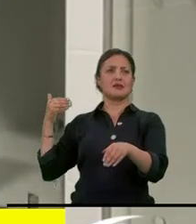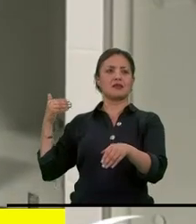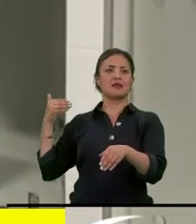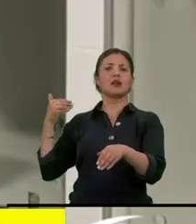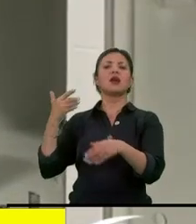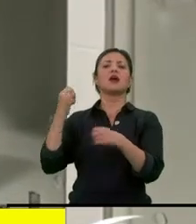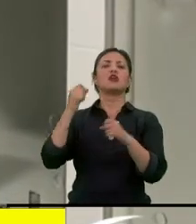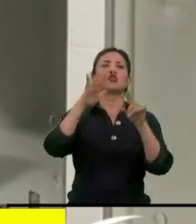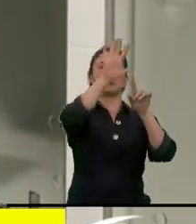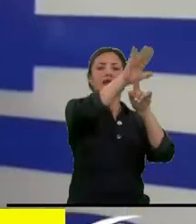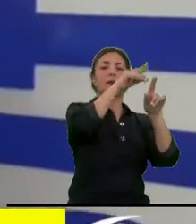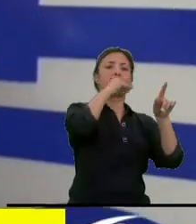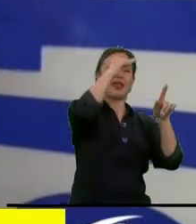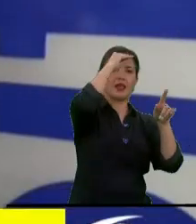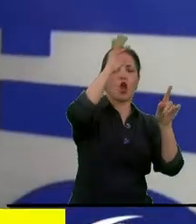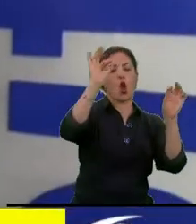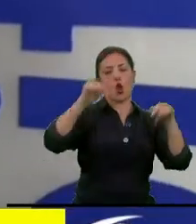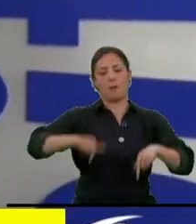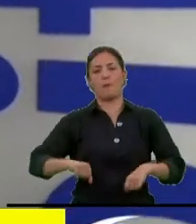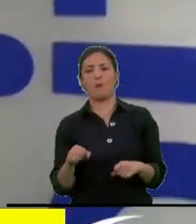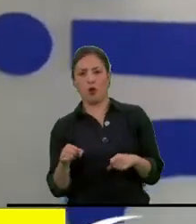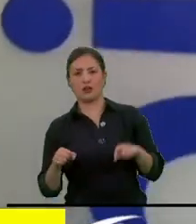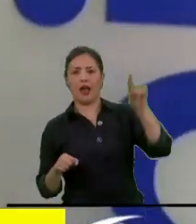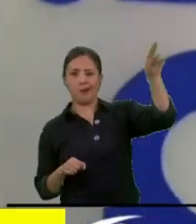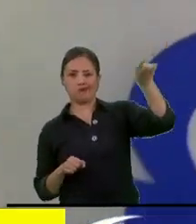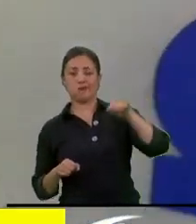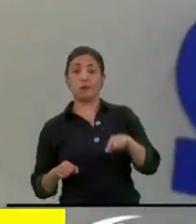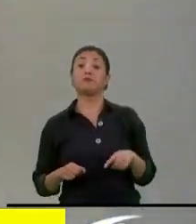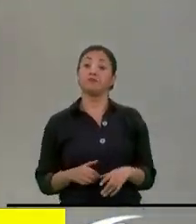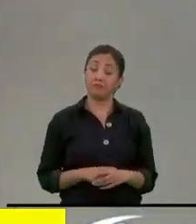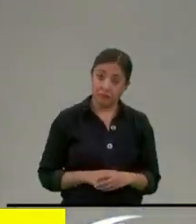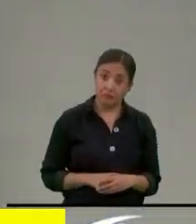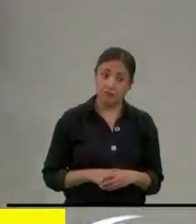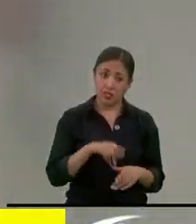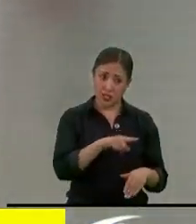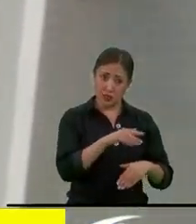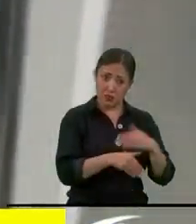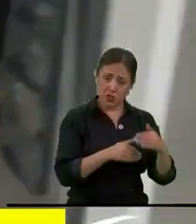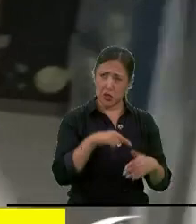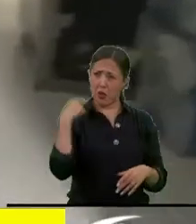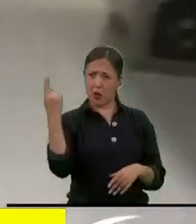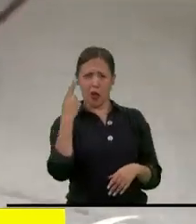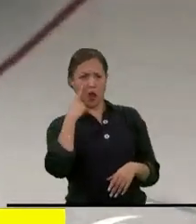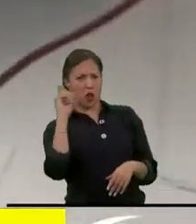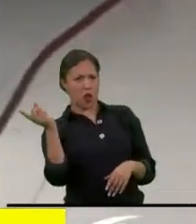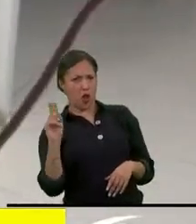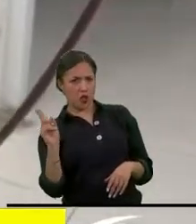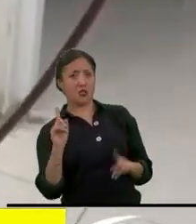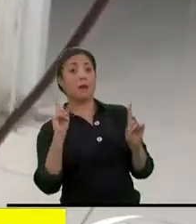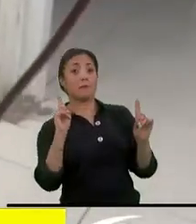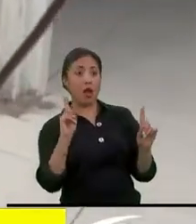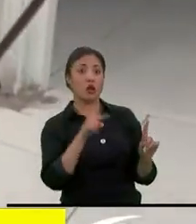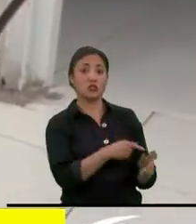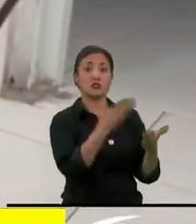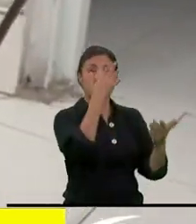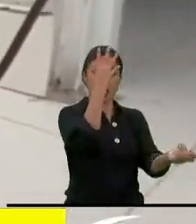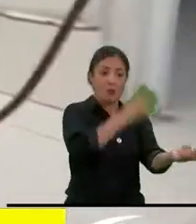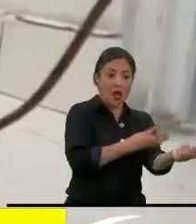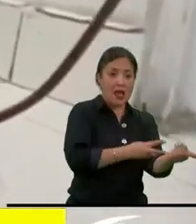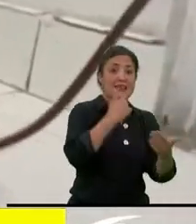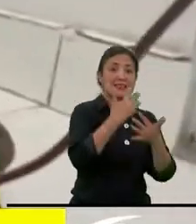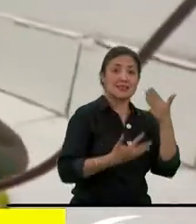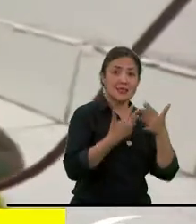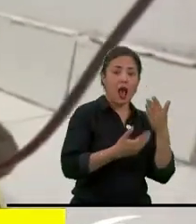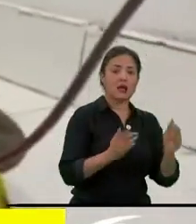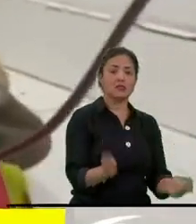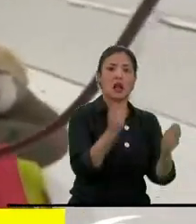en Medellín y hoy también aquí en Bogotá. Y sí, aunque este es un proceso poco conocido, a la fecha se han salvado más de 1000 vidas de